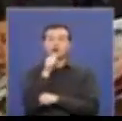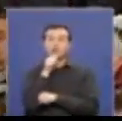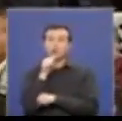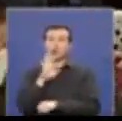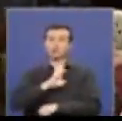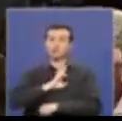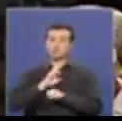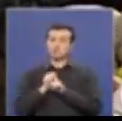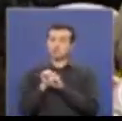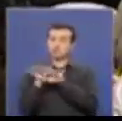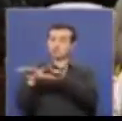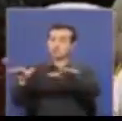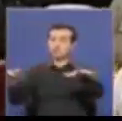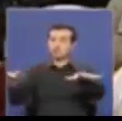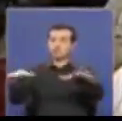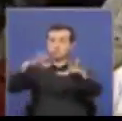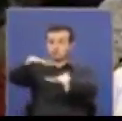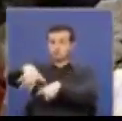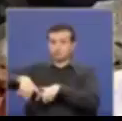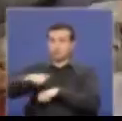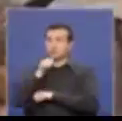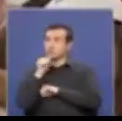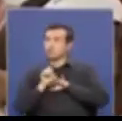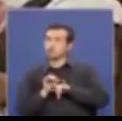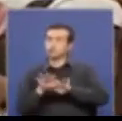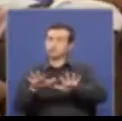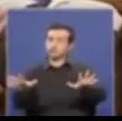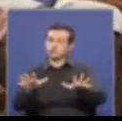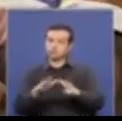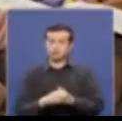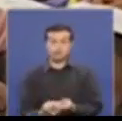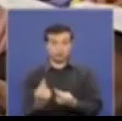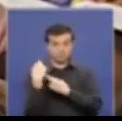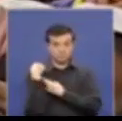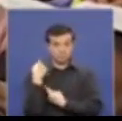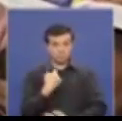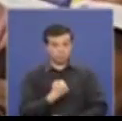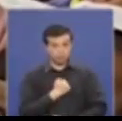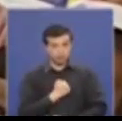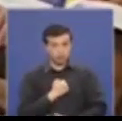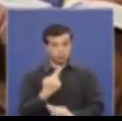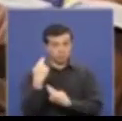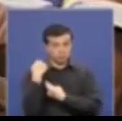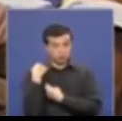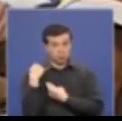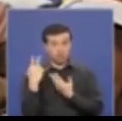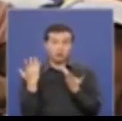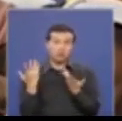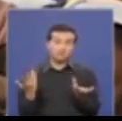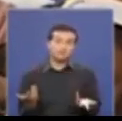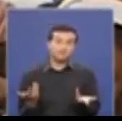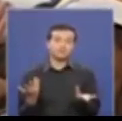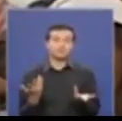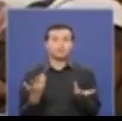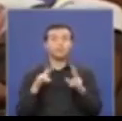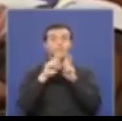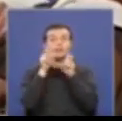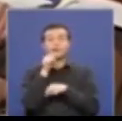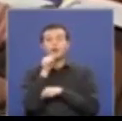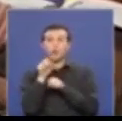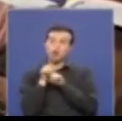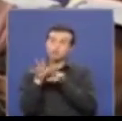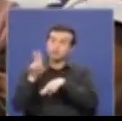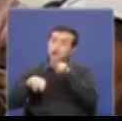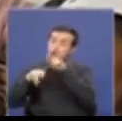de tecnificación de riego parcelario, a nosotros no nos corresponde la competencia de crear los sistemas de